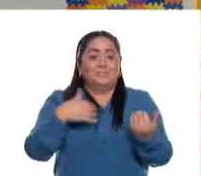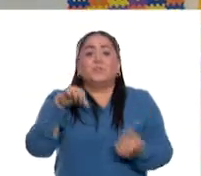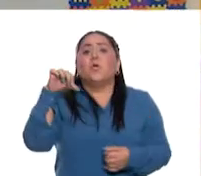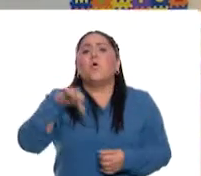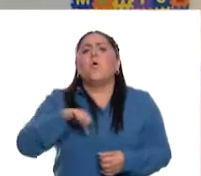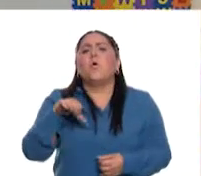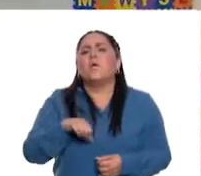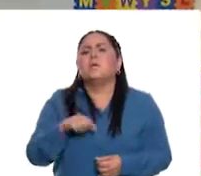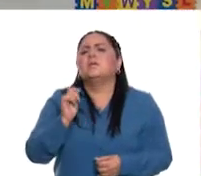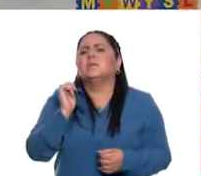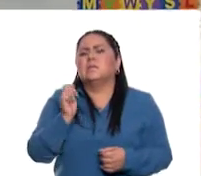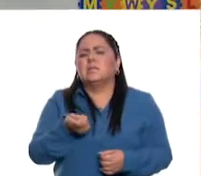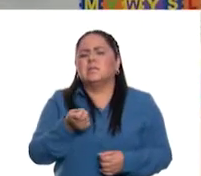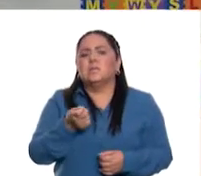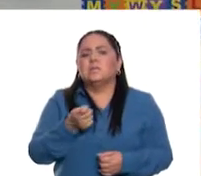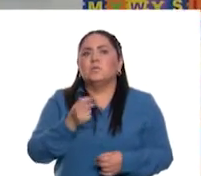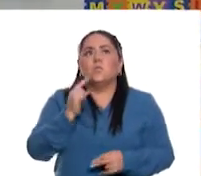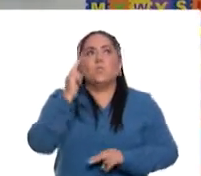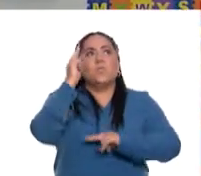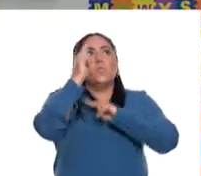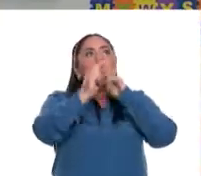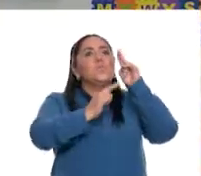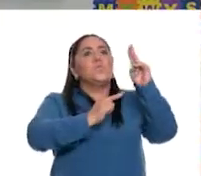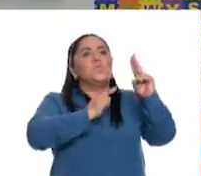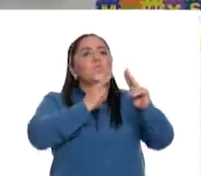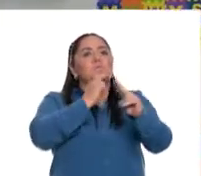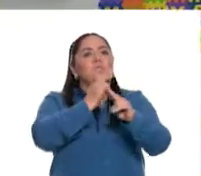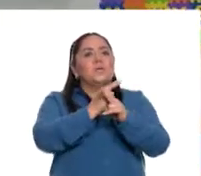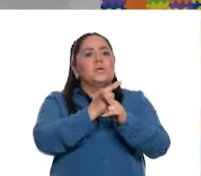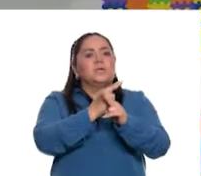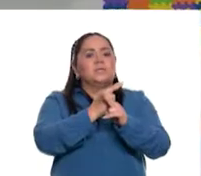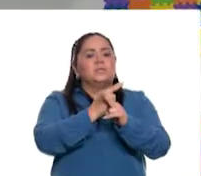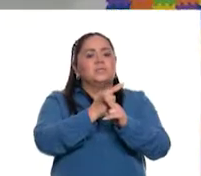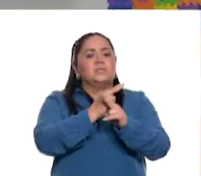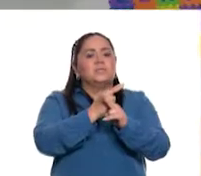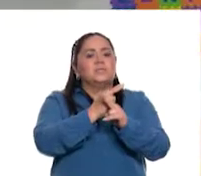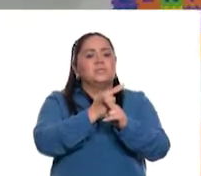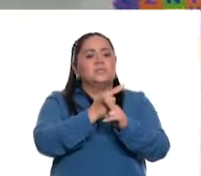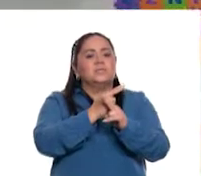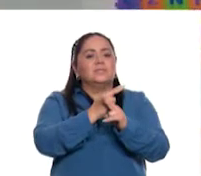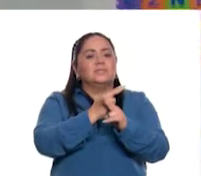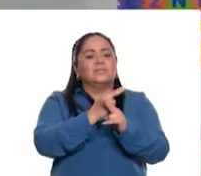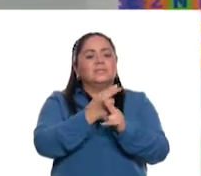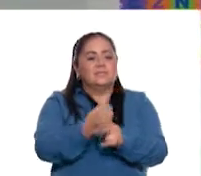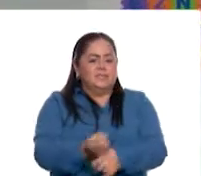Hoy vamos a hablar acerca del universo de las